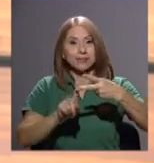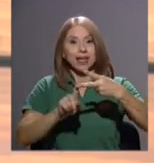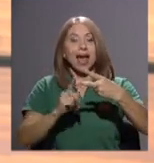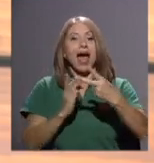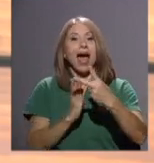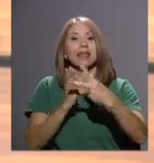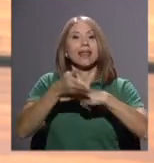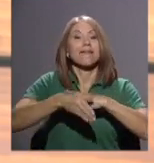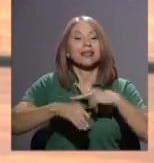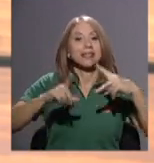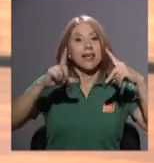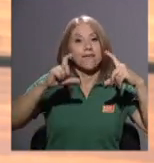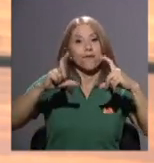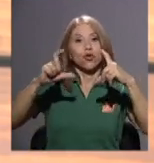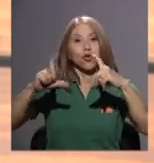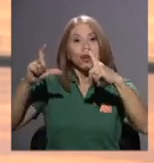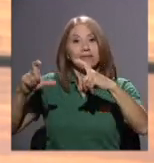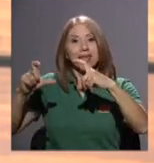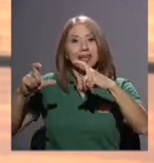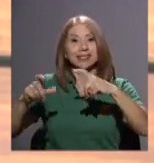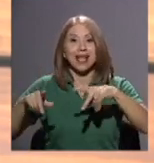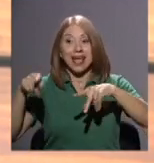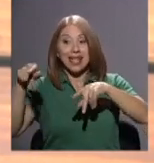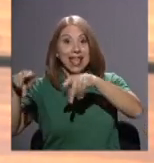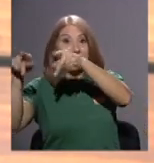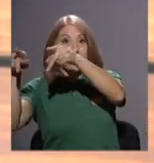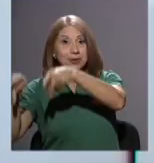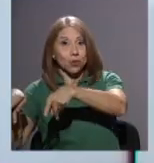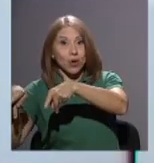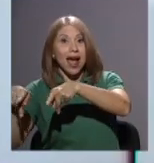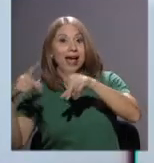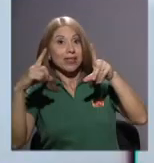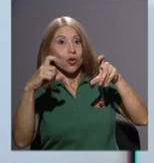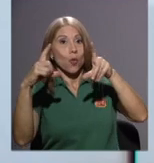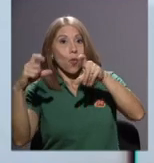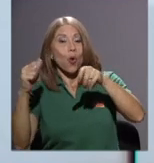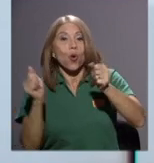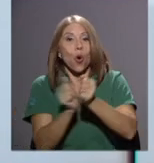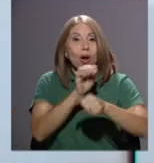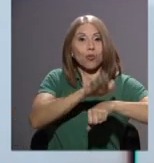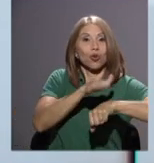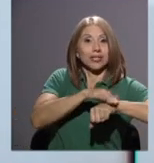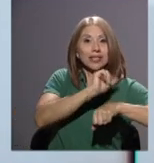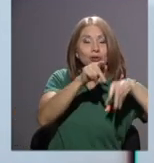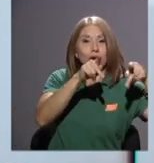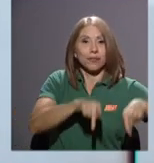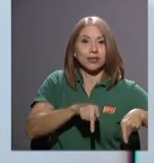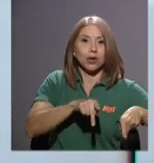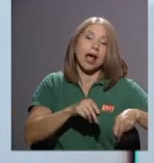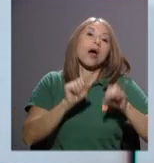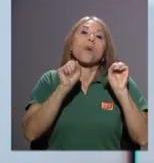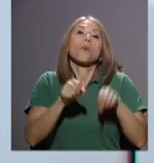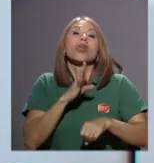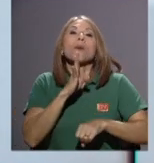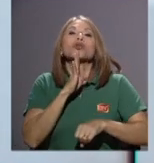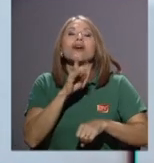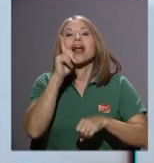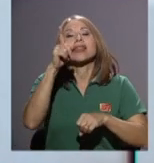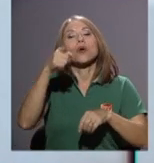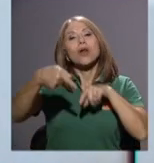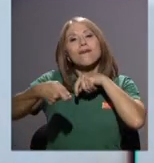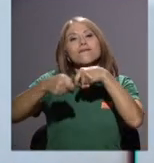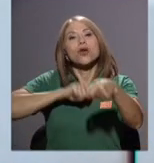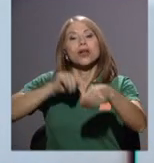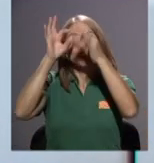fotografías que el victimario ha tomado con la autorización del titular. En estos casos, si bien es cierto, podríamos hablar de una violación a la imagen, de un acto